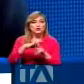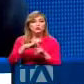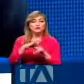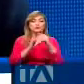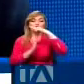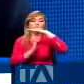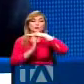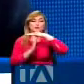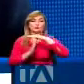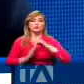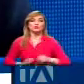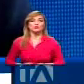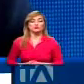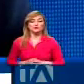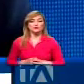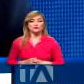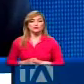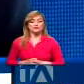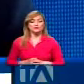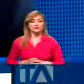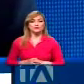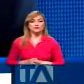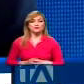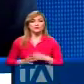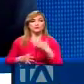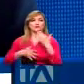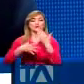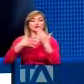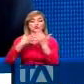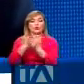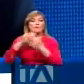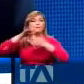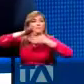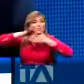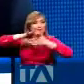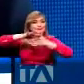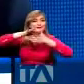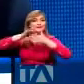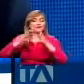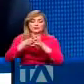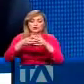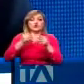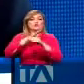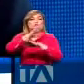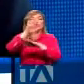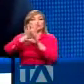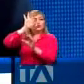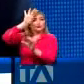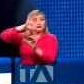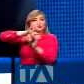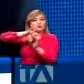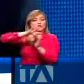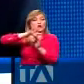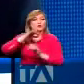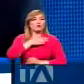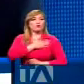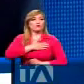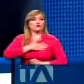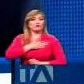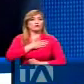y que todos los elementos que quedan pendientes por resolverse en materia electoral se realicen